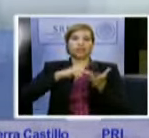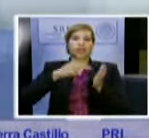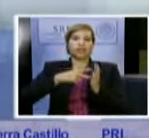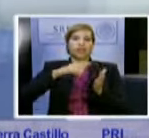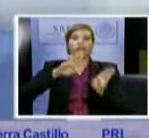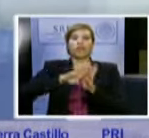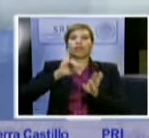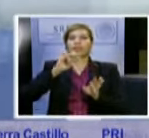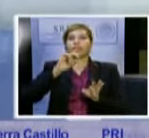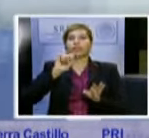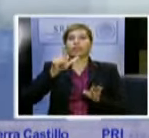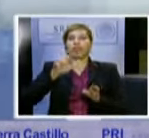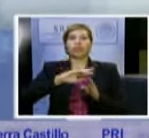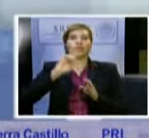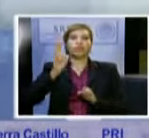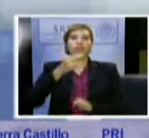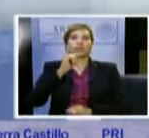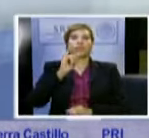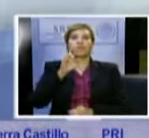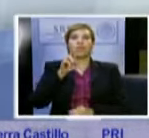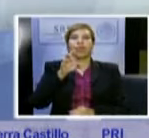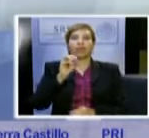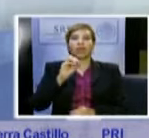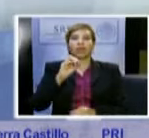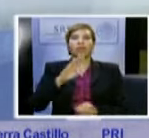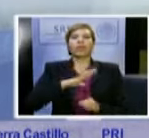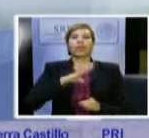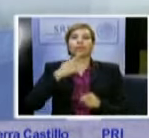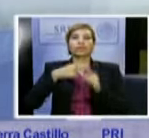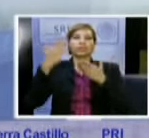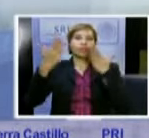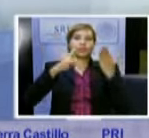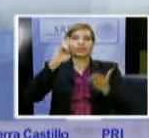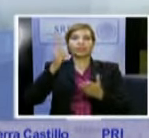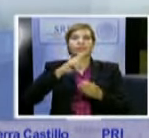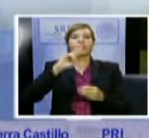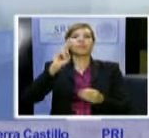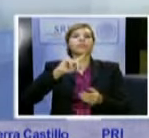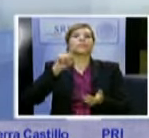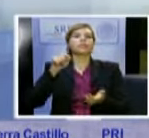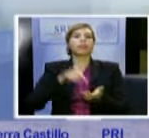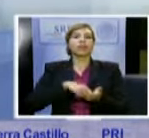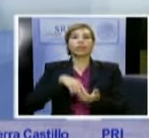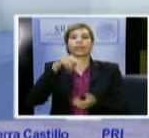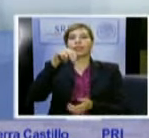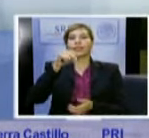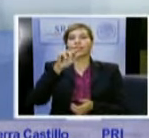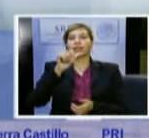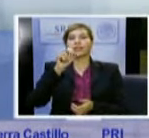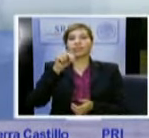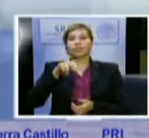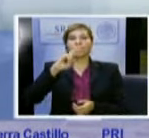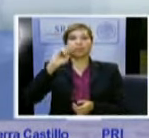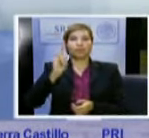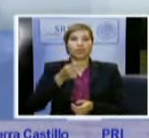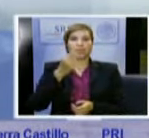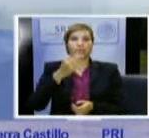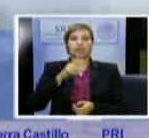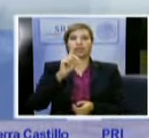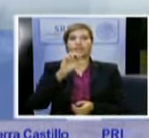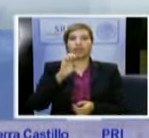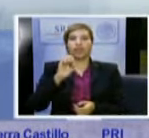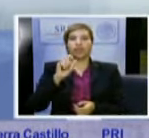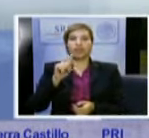Universidad Iberoamericana y realizó estudios de posgrado en la Universidad de Newcastle, en la Universidad de